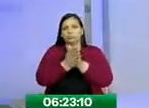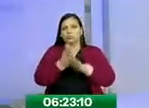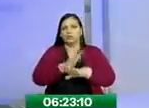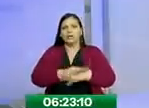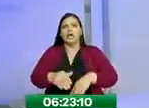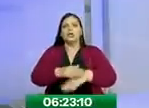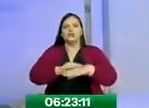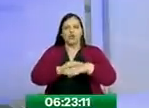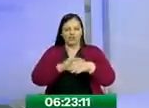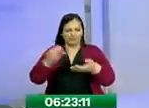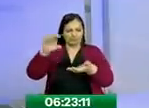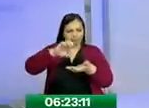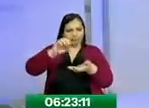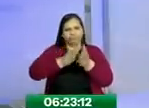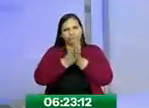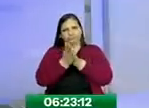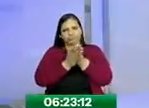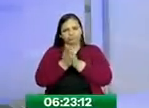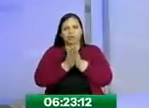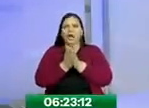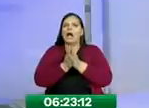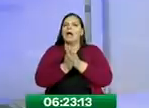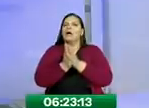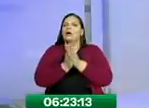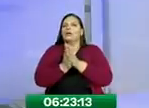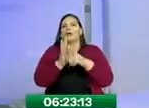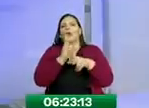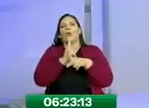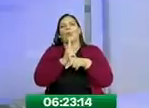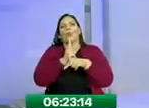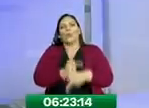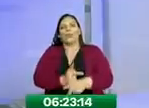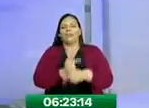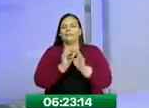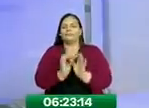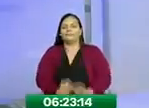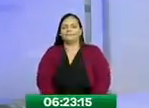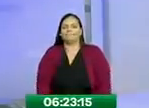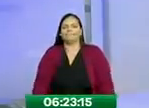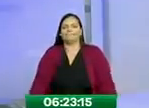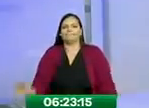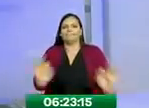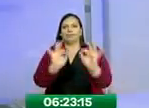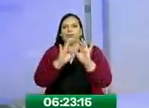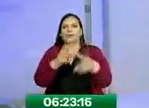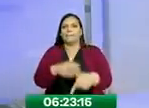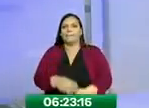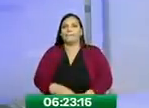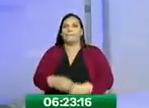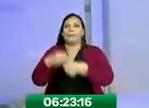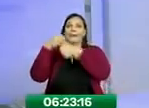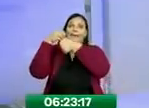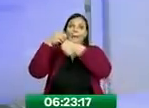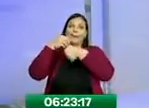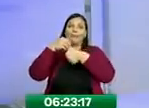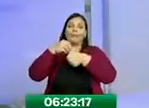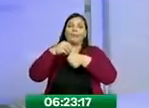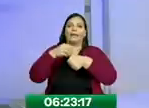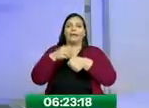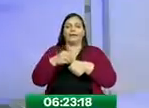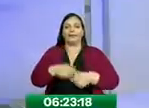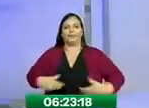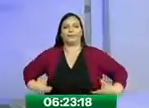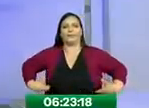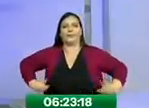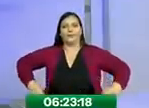a contagiar. Eso es lo más importante, lo prioritario para aquello. Y hacerle caso, las recomendaciones del caso, para poder estar